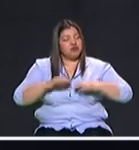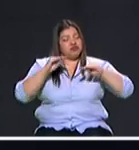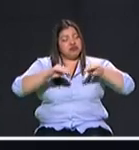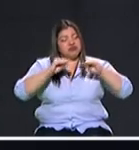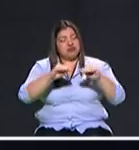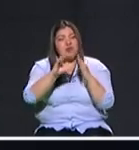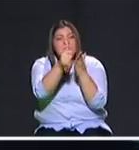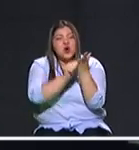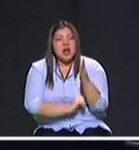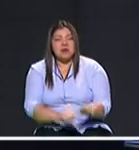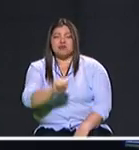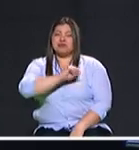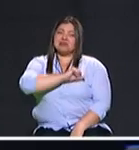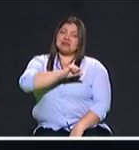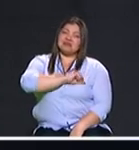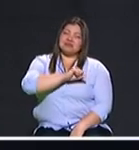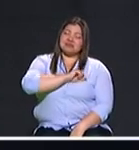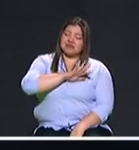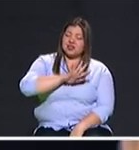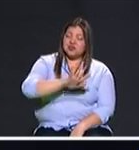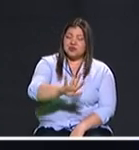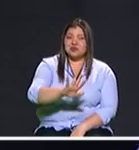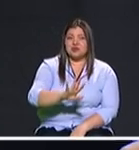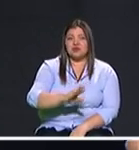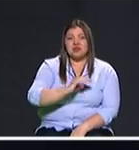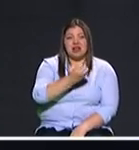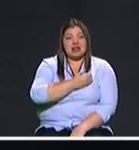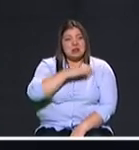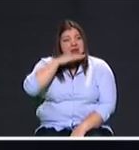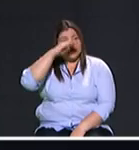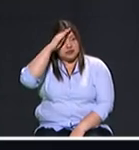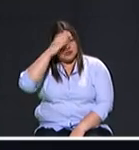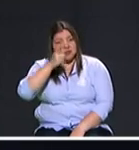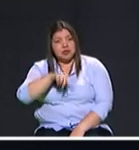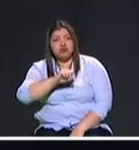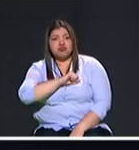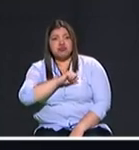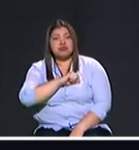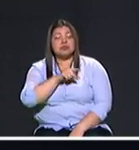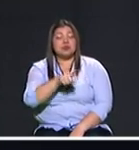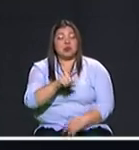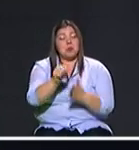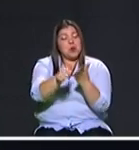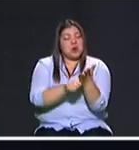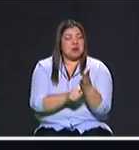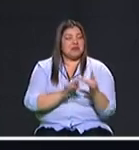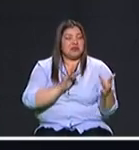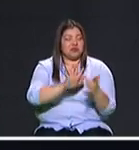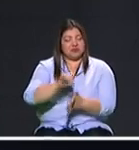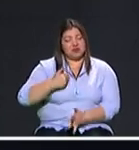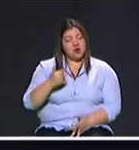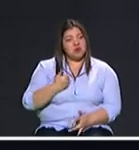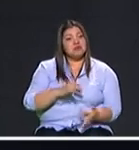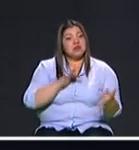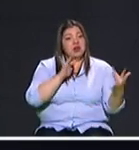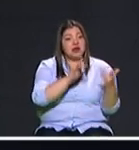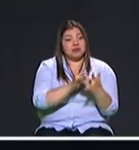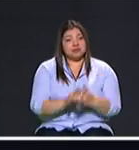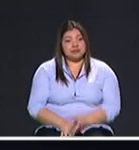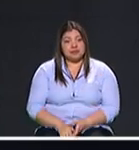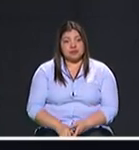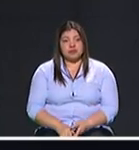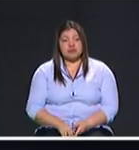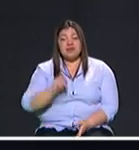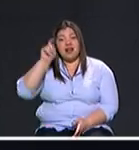actual de la administración municipal y el programa parce que lo tuvo me río y cinco de estrategias de empleo de choque